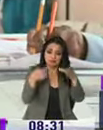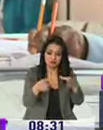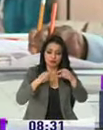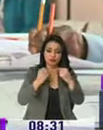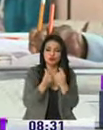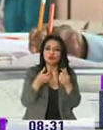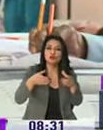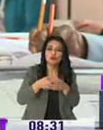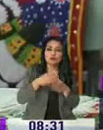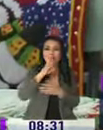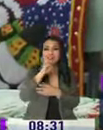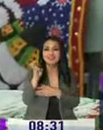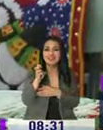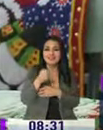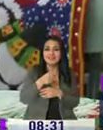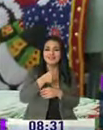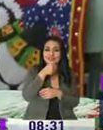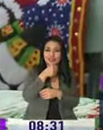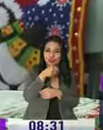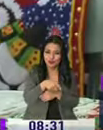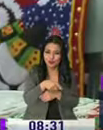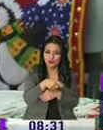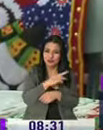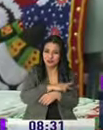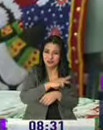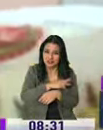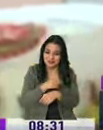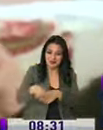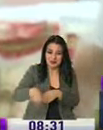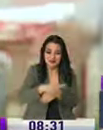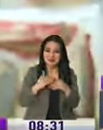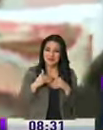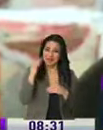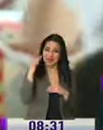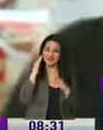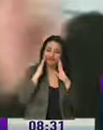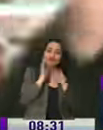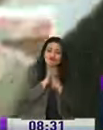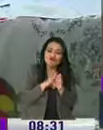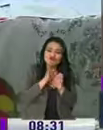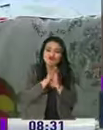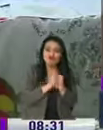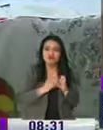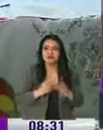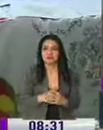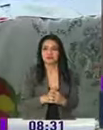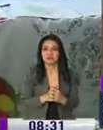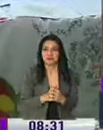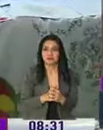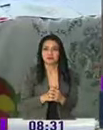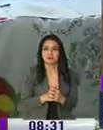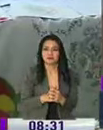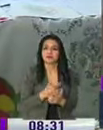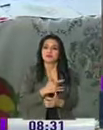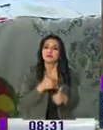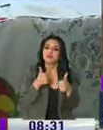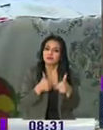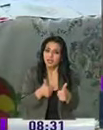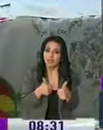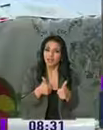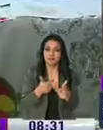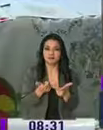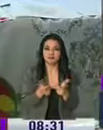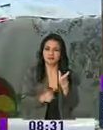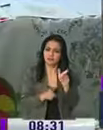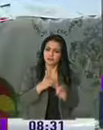barrio. De esta manera, ellos son los más consentidos. se sienten bien, creo que se